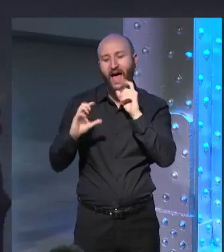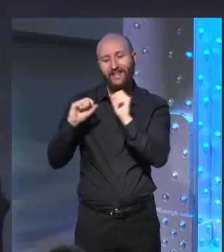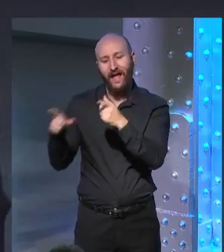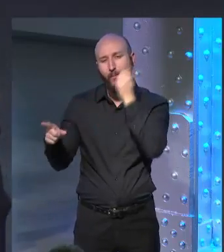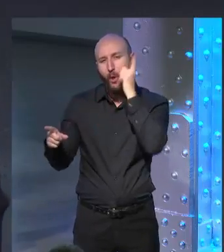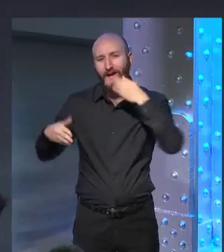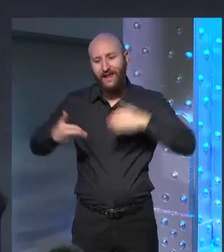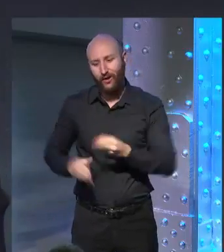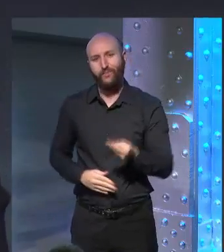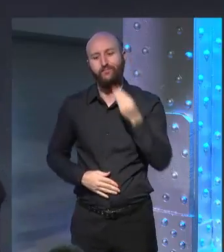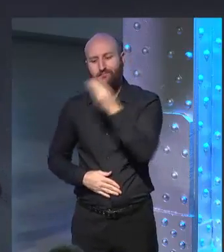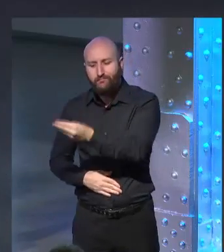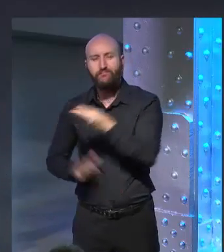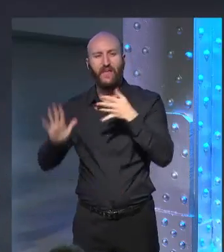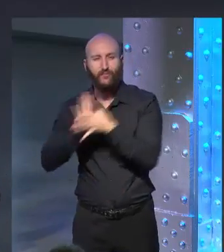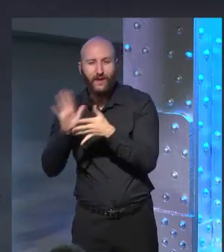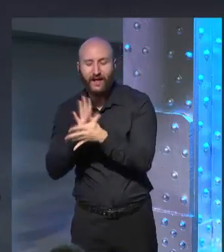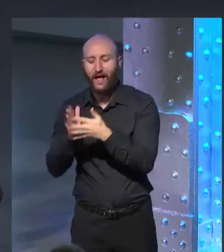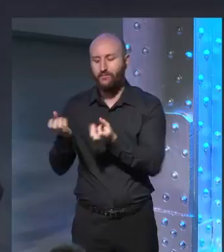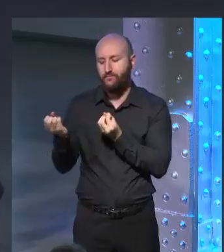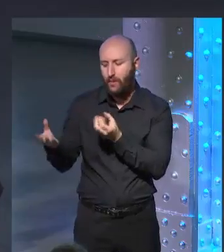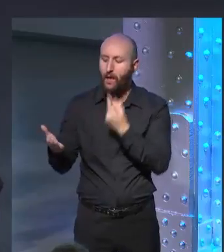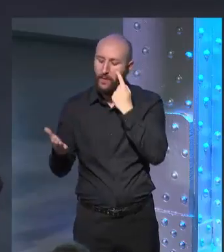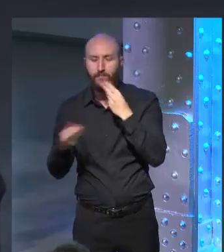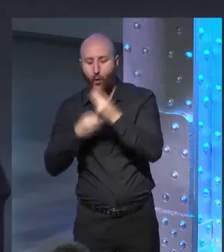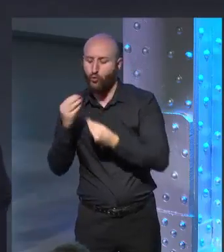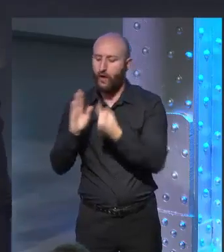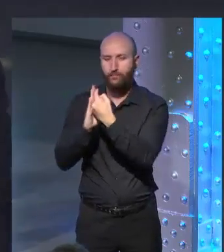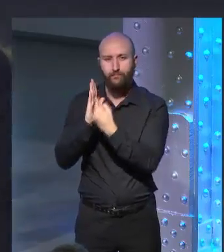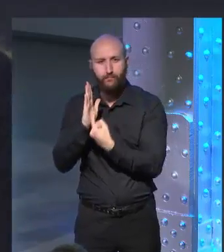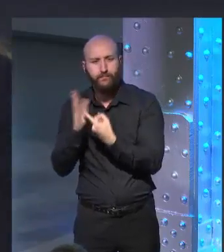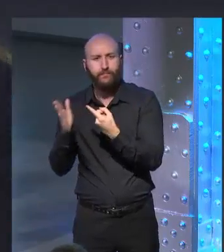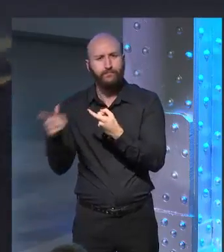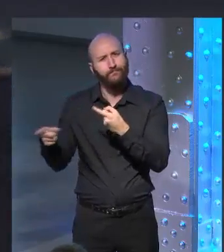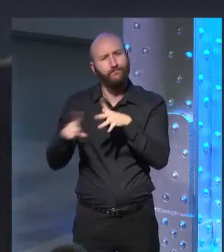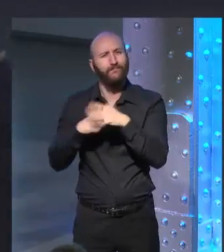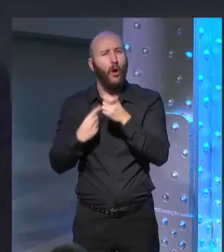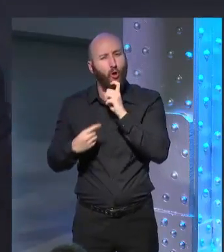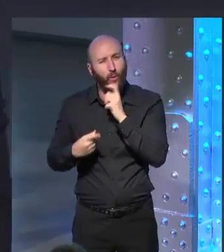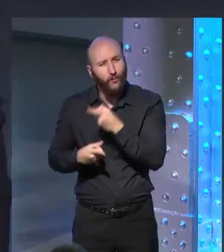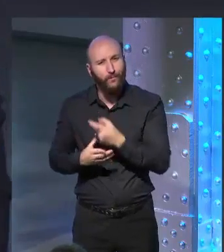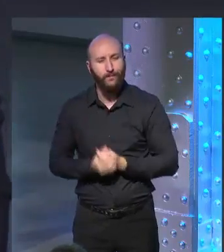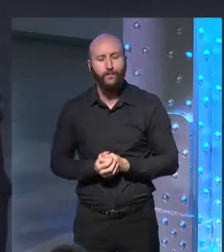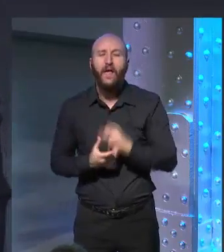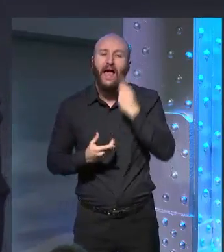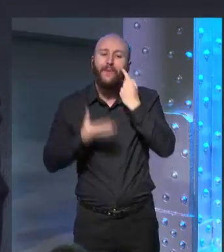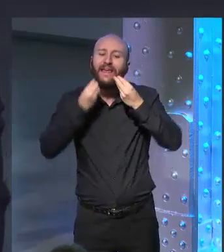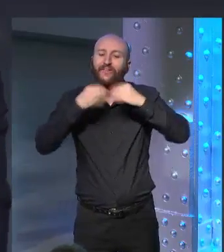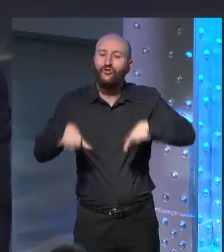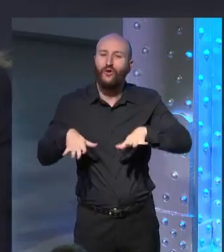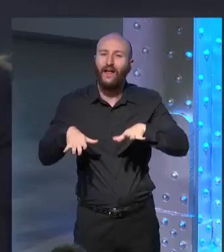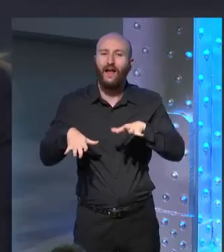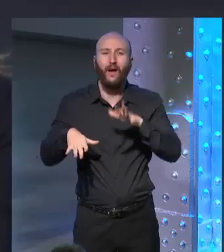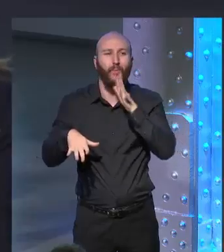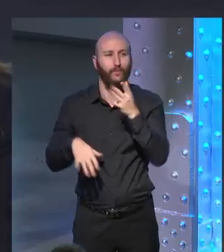hijo, le explicas, le comentas, le dices cómo se utiliza? Bueno, pues sí que es verdad que es bueno escuchar, ¿no?, cuál es la historia detrás de